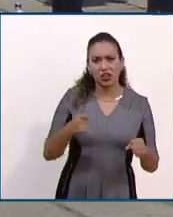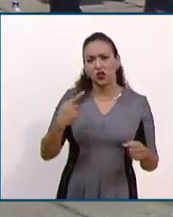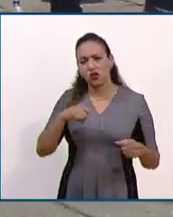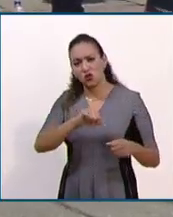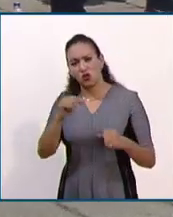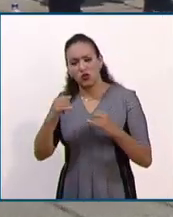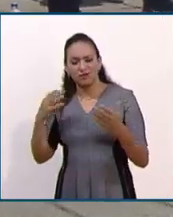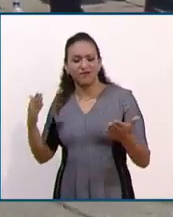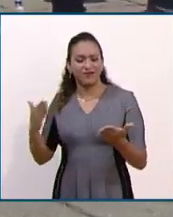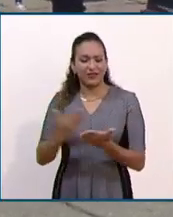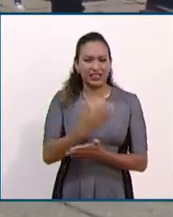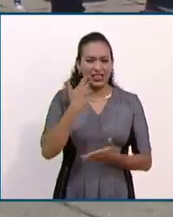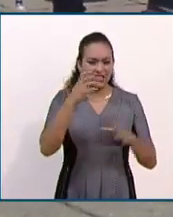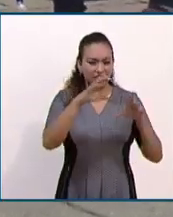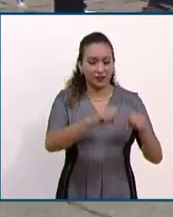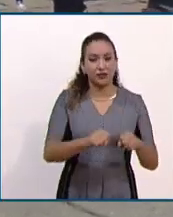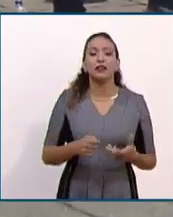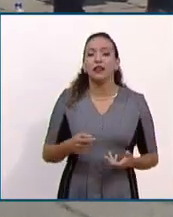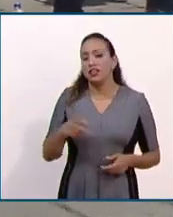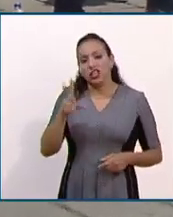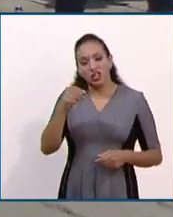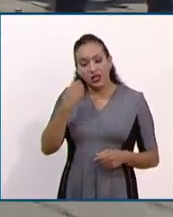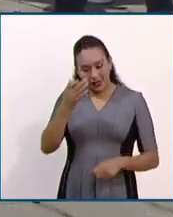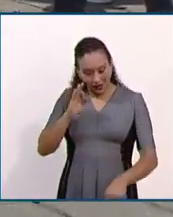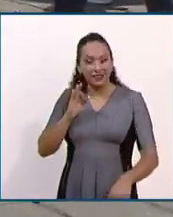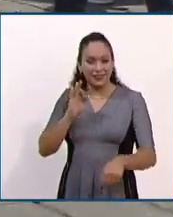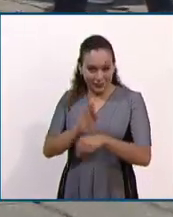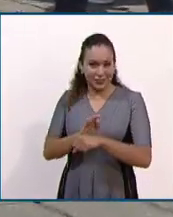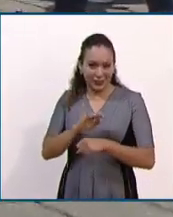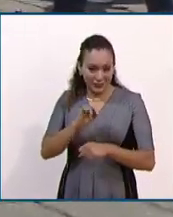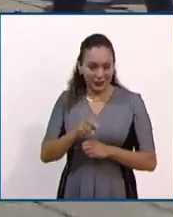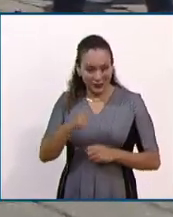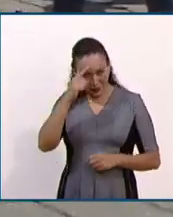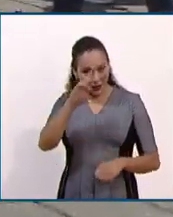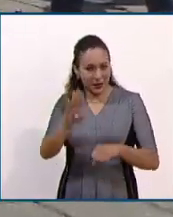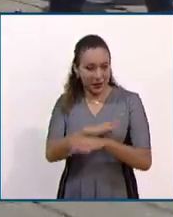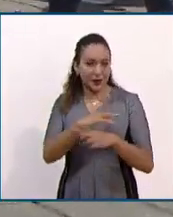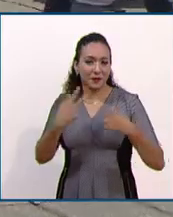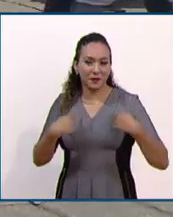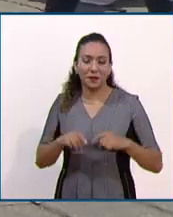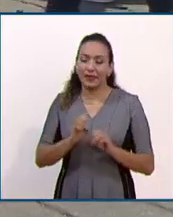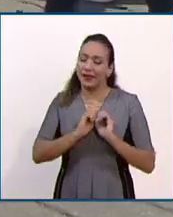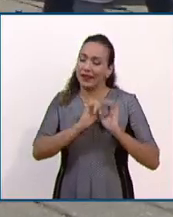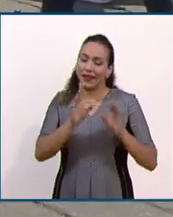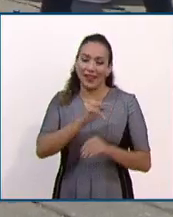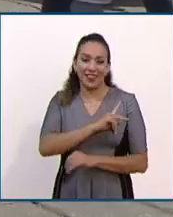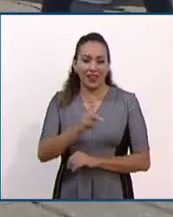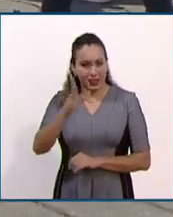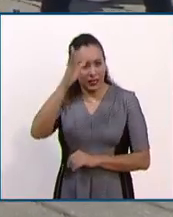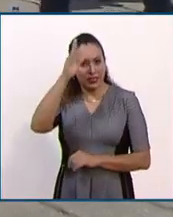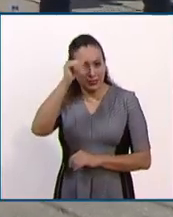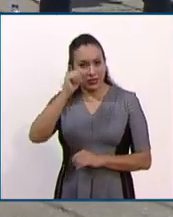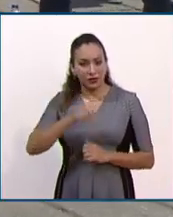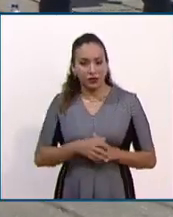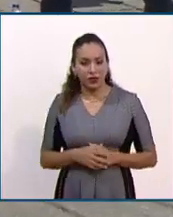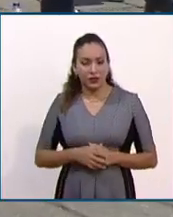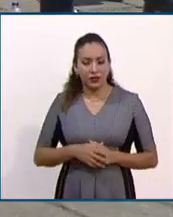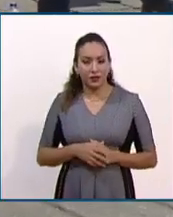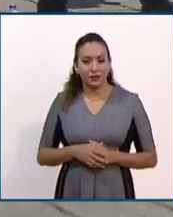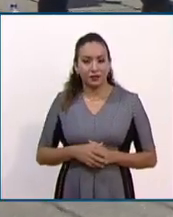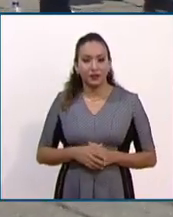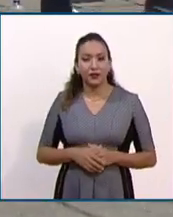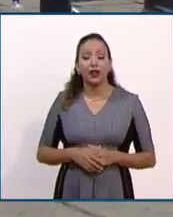y con ello en detrimento, por supuesto, de la ciudadanía. Y por supuesto que todas están de acuerdo también en que el